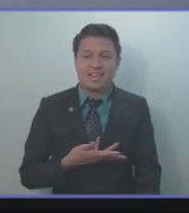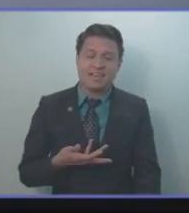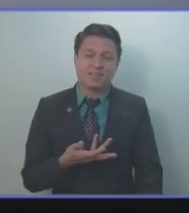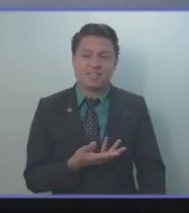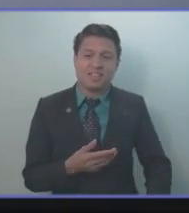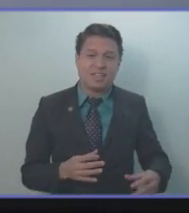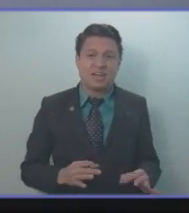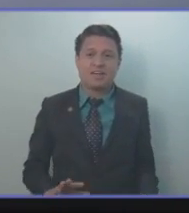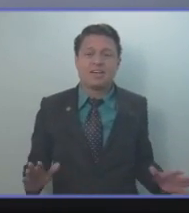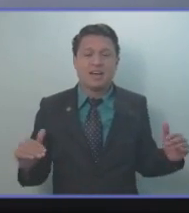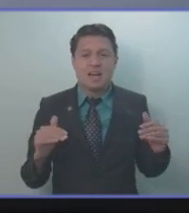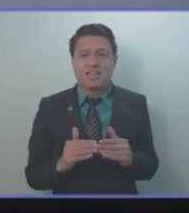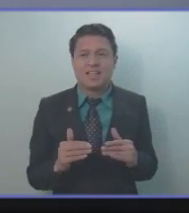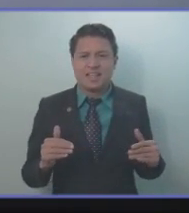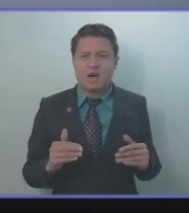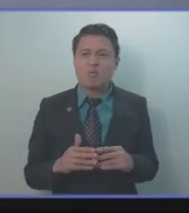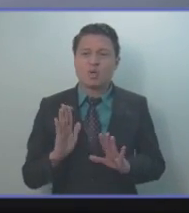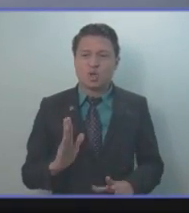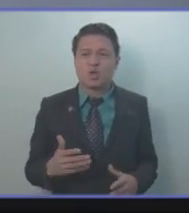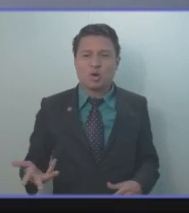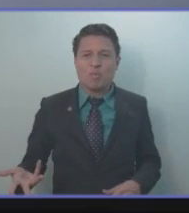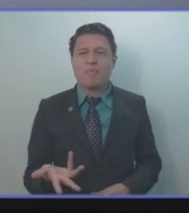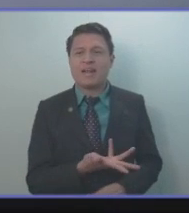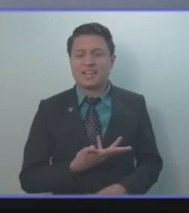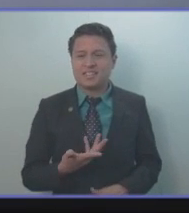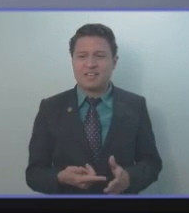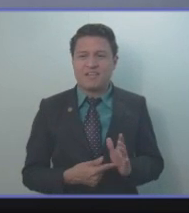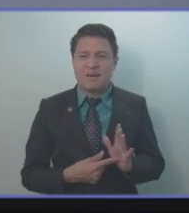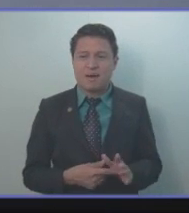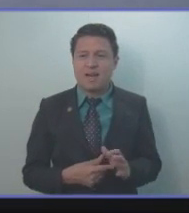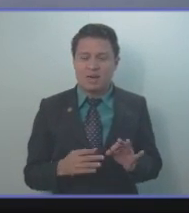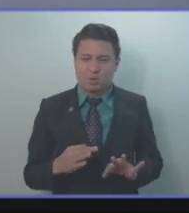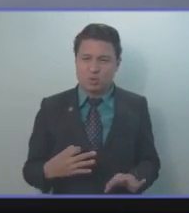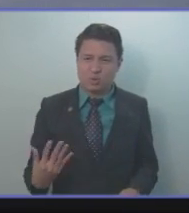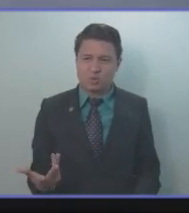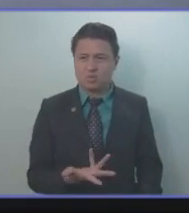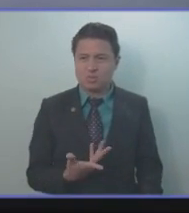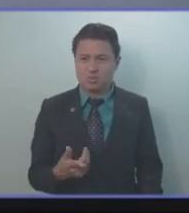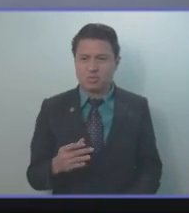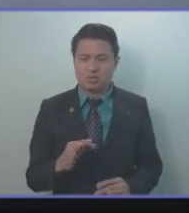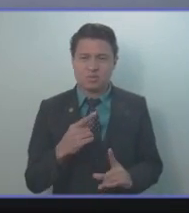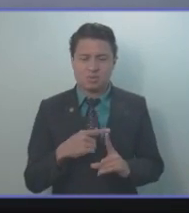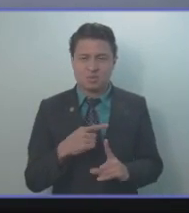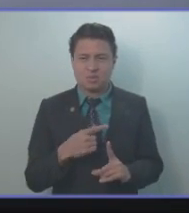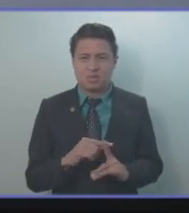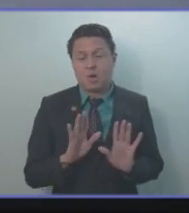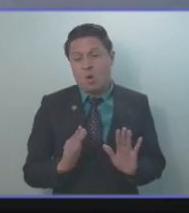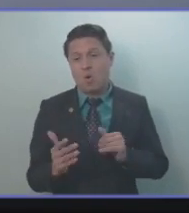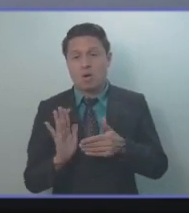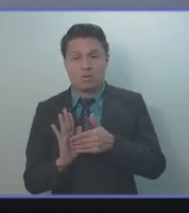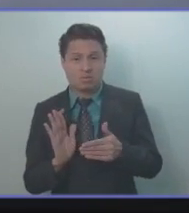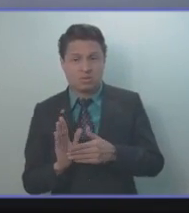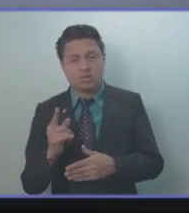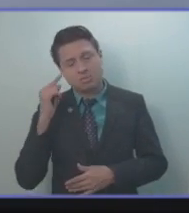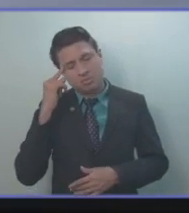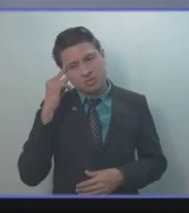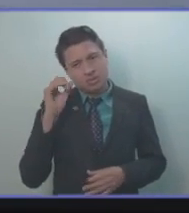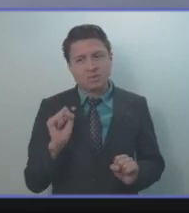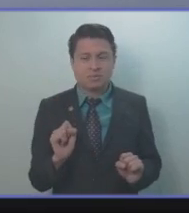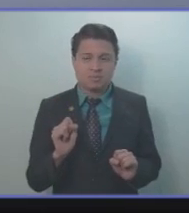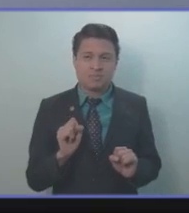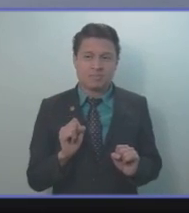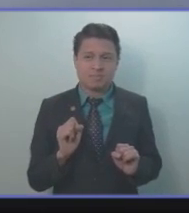derecho político constitucional pleno. Por ello, analizadas las razones y a favor y en contra, se estima que es